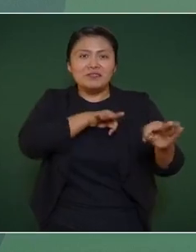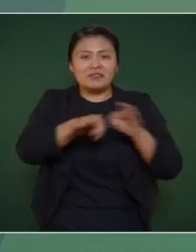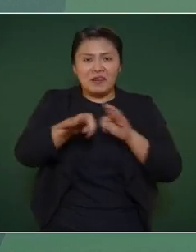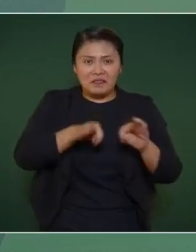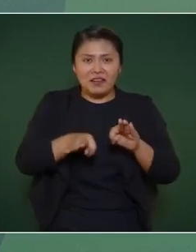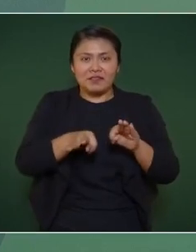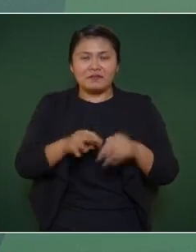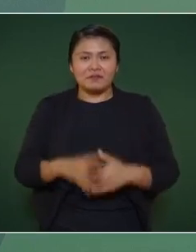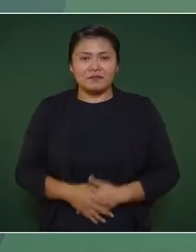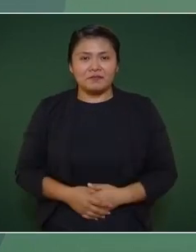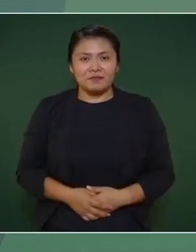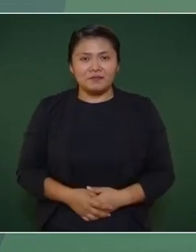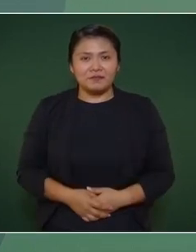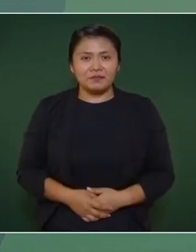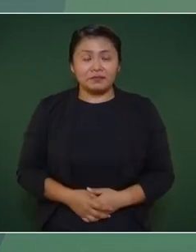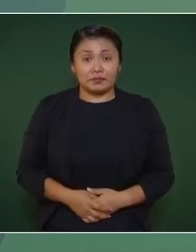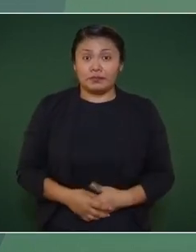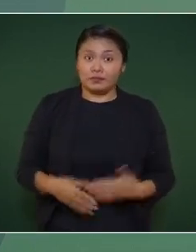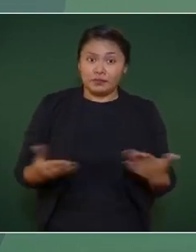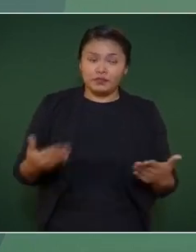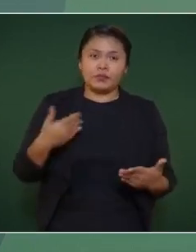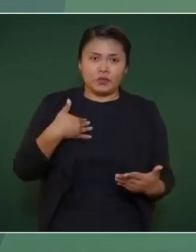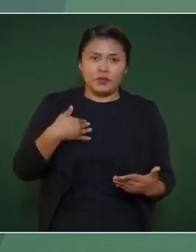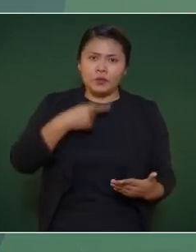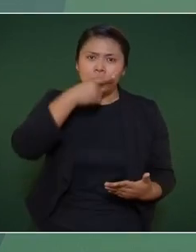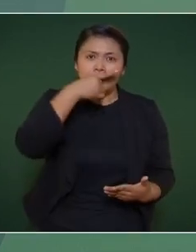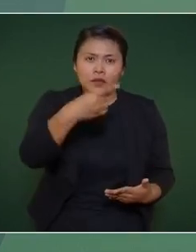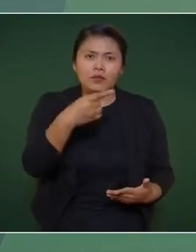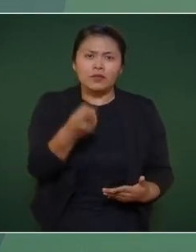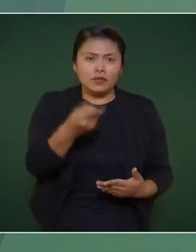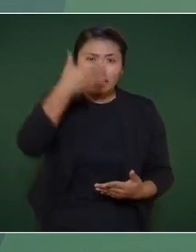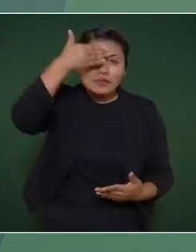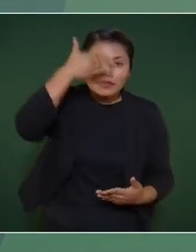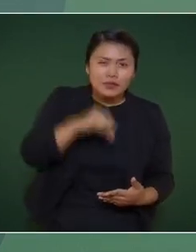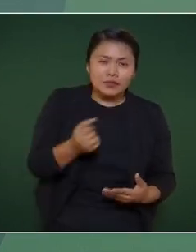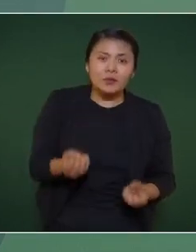Bueno, les voy a decir, ¿saben cuánto